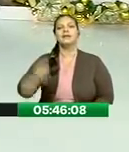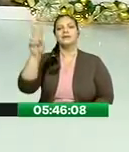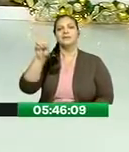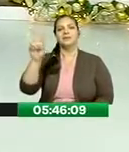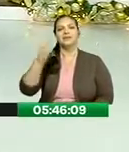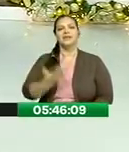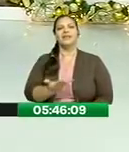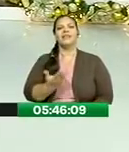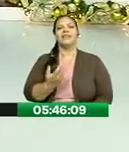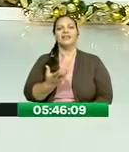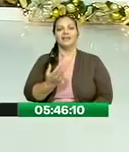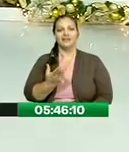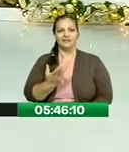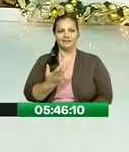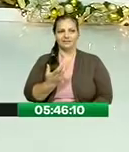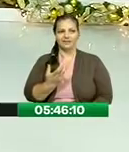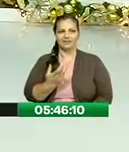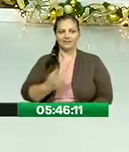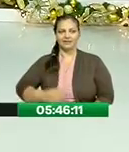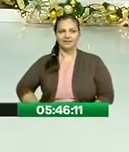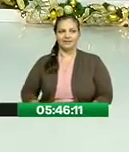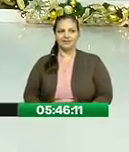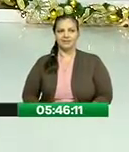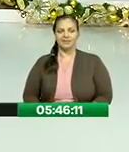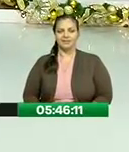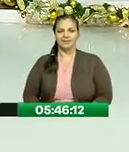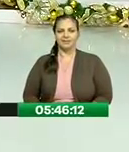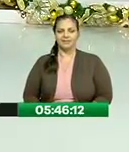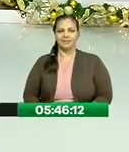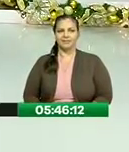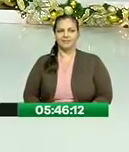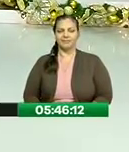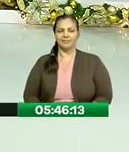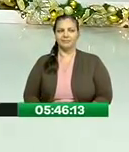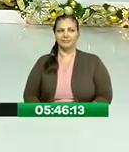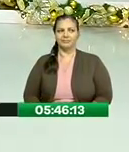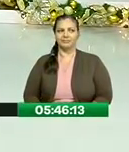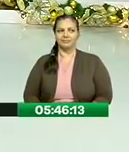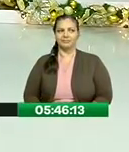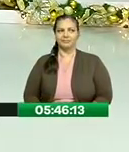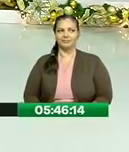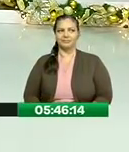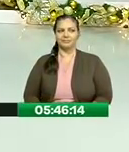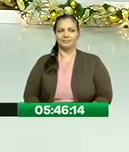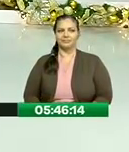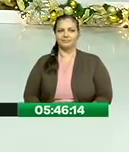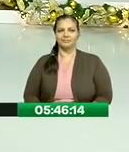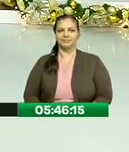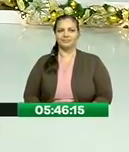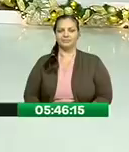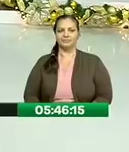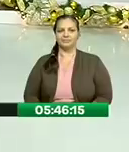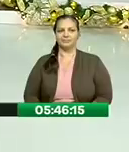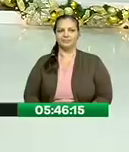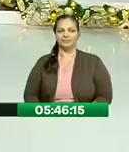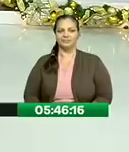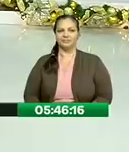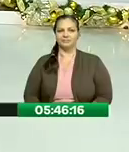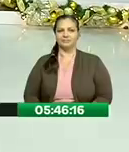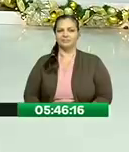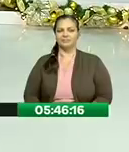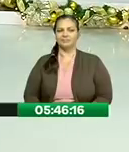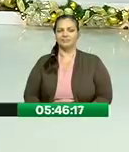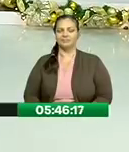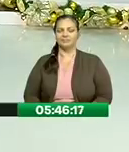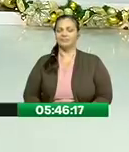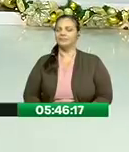Viernes 13. Mientras más estamos gozando, más crece nuestro amor hacia ustedes, señoras y